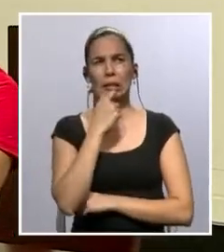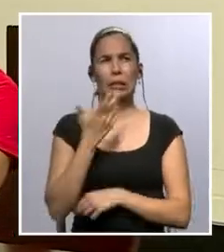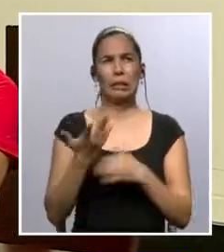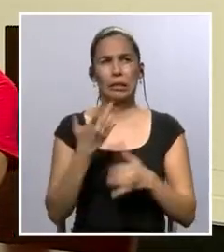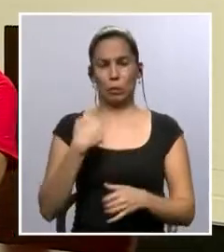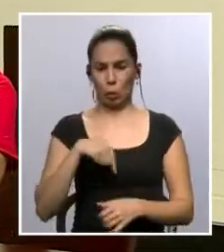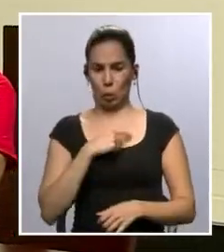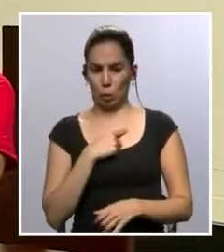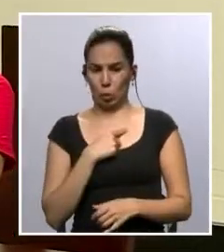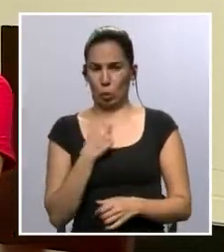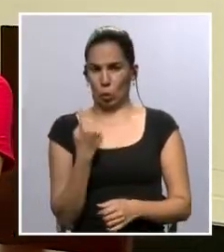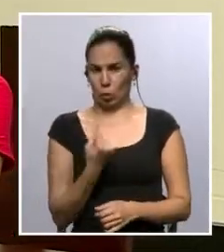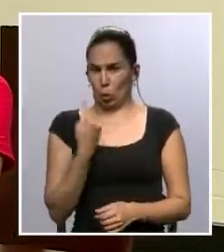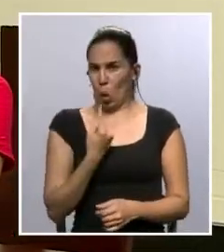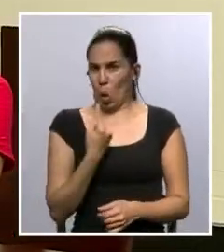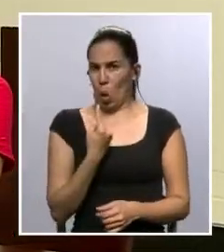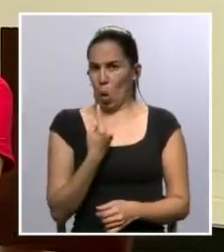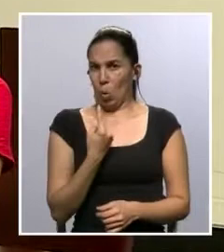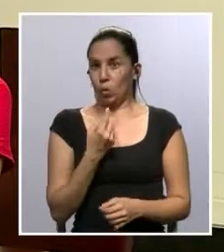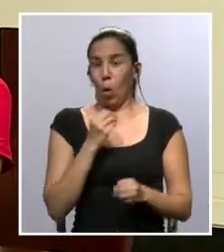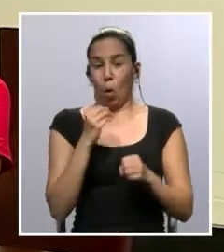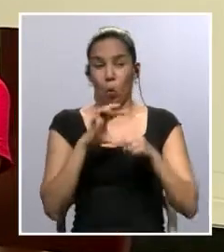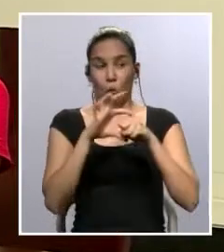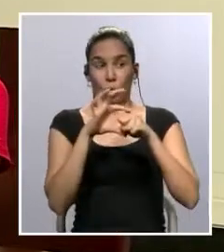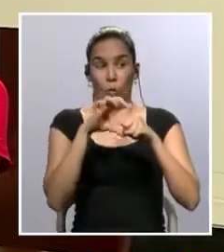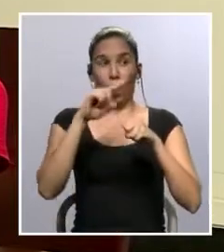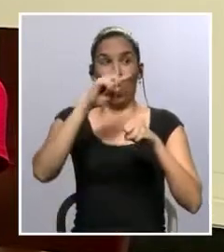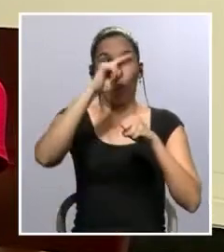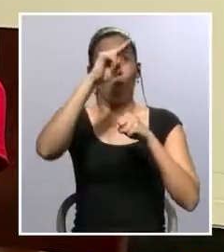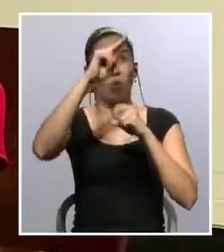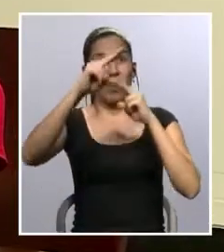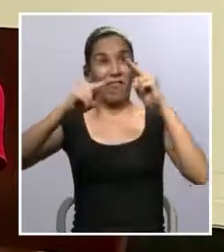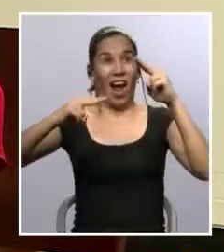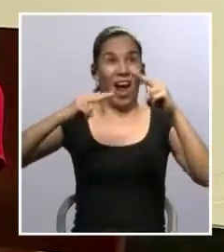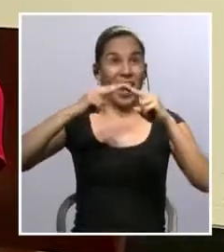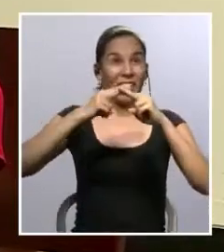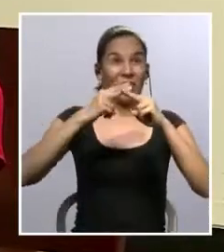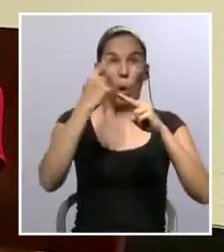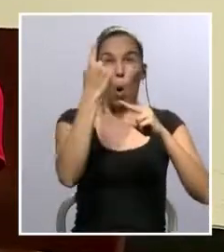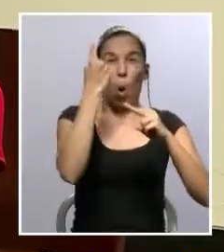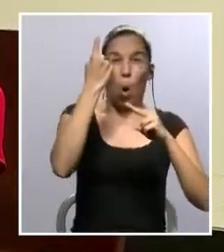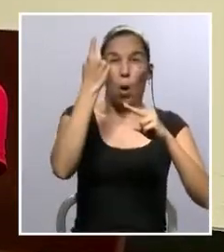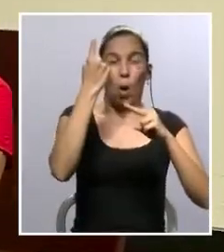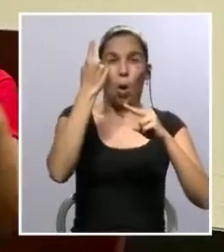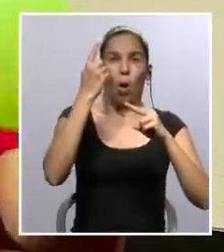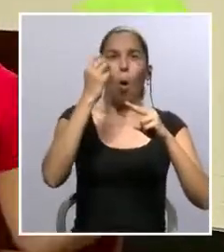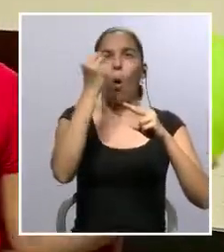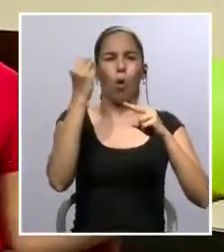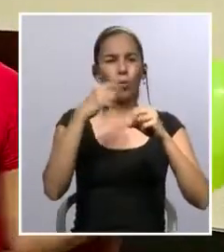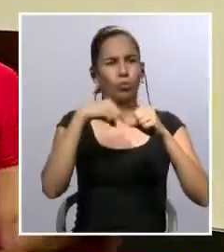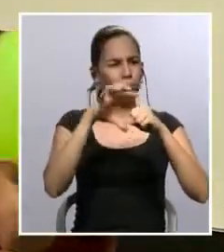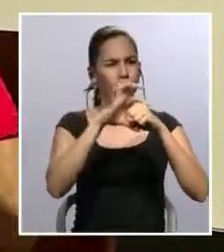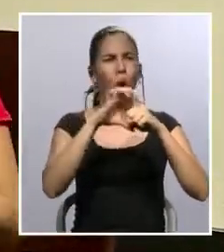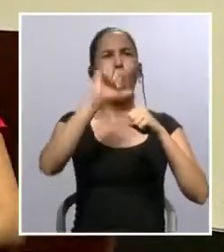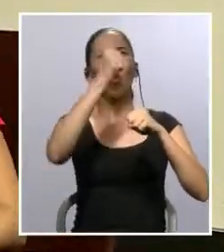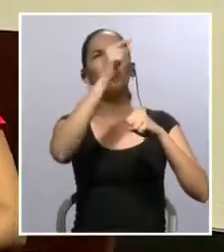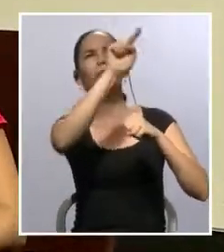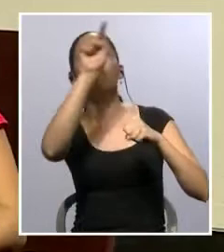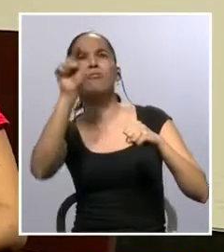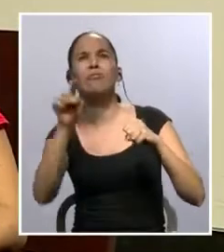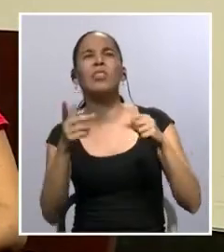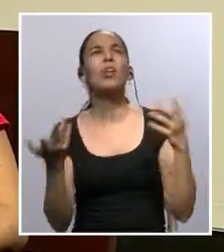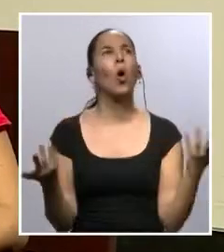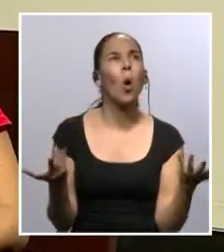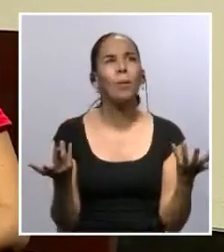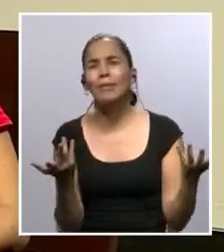¿estamos solos en el universo? Si habla de civilizaciones inteligentes, ¿estamos solos? ¿Cómo estamos?